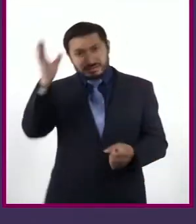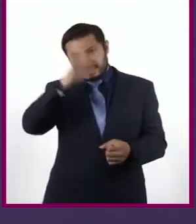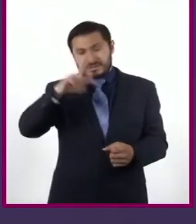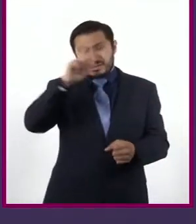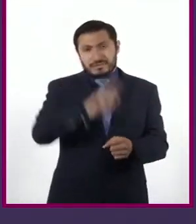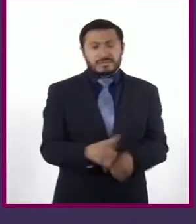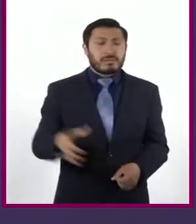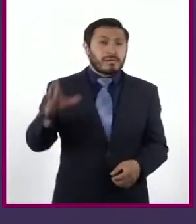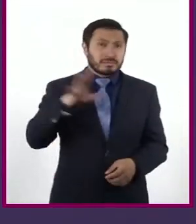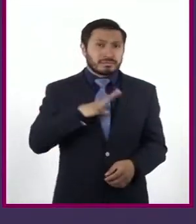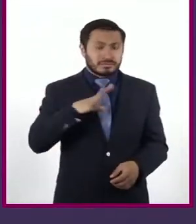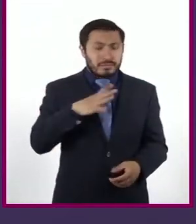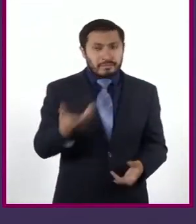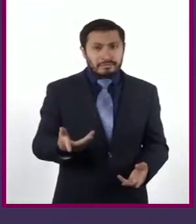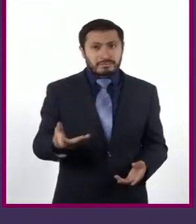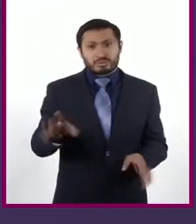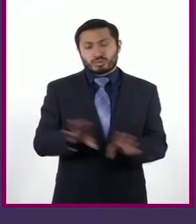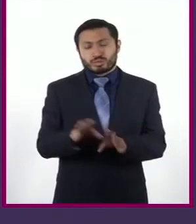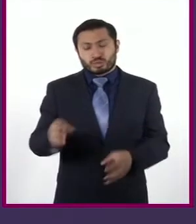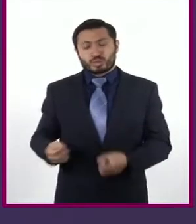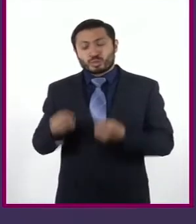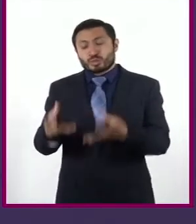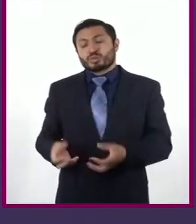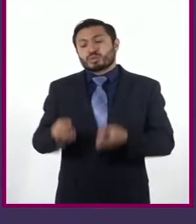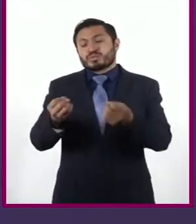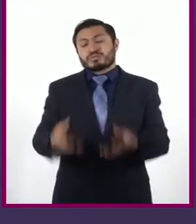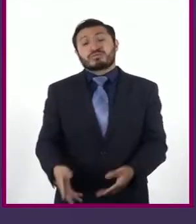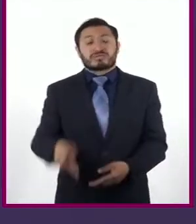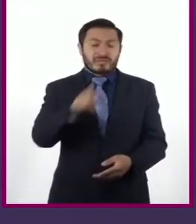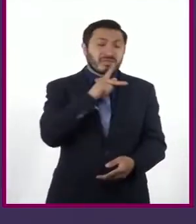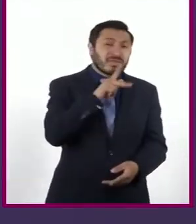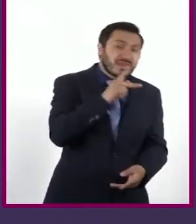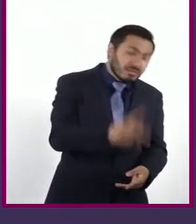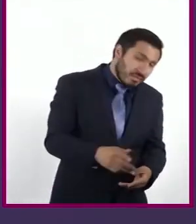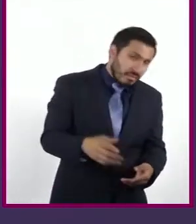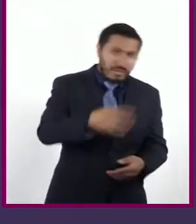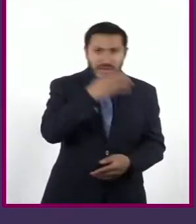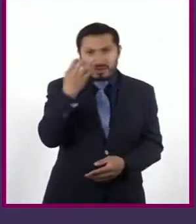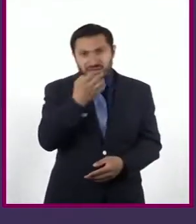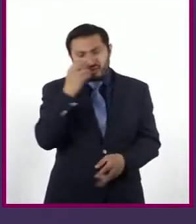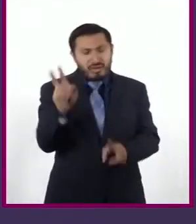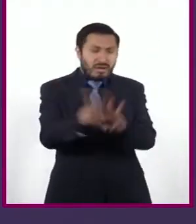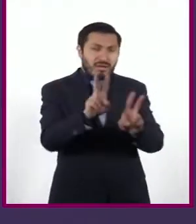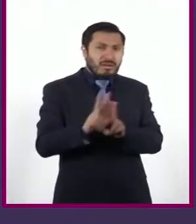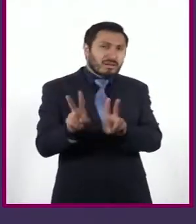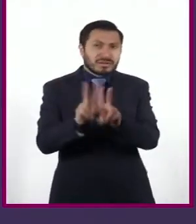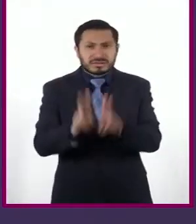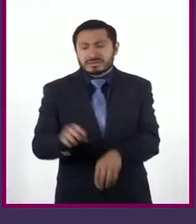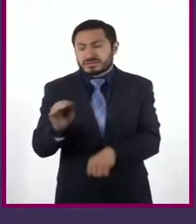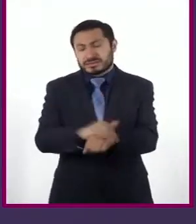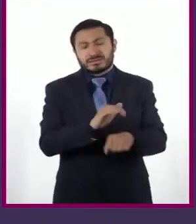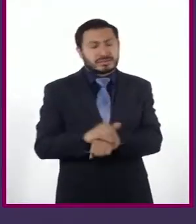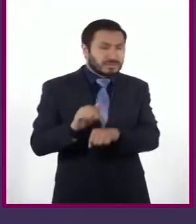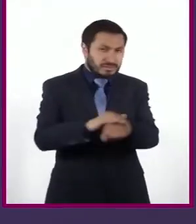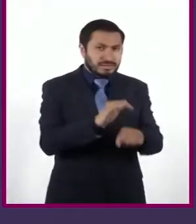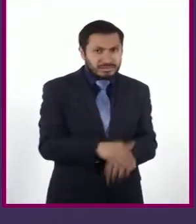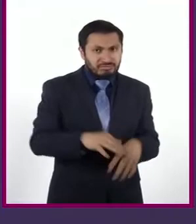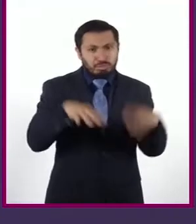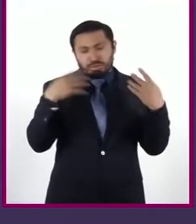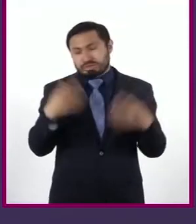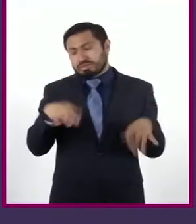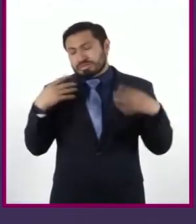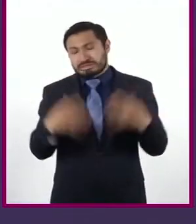que tenemos nos ha sido transmitida por nuestros padres, escuela, vecinos y amigos, en suma